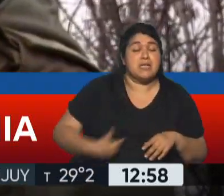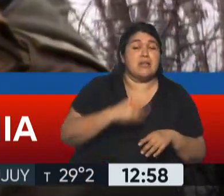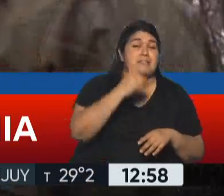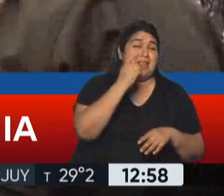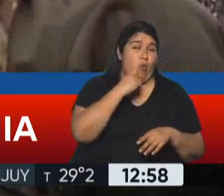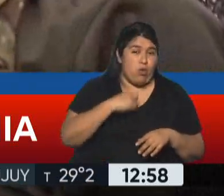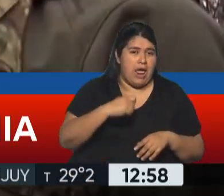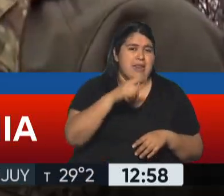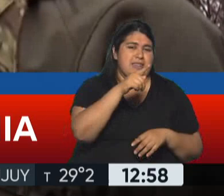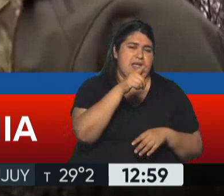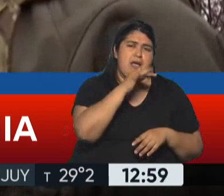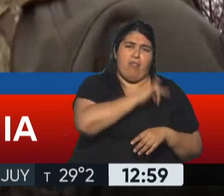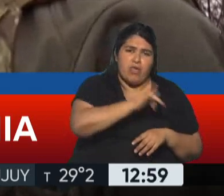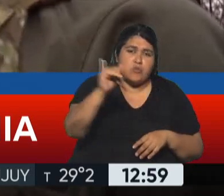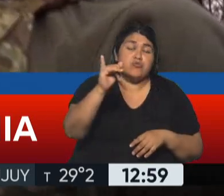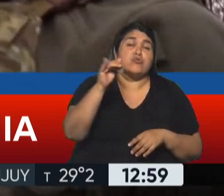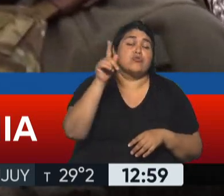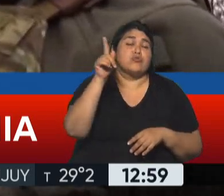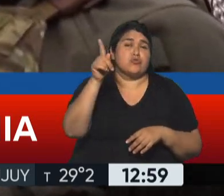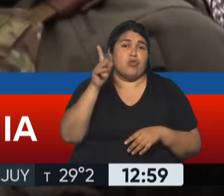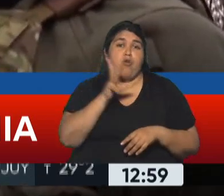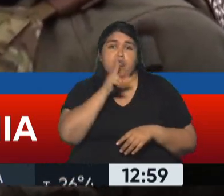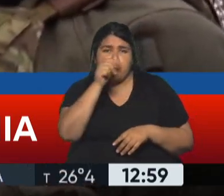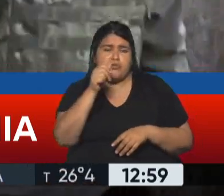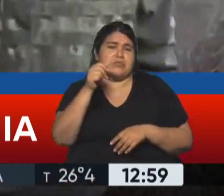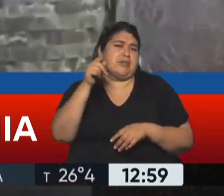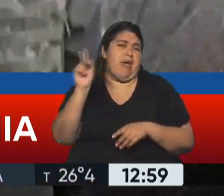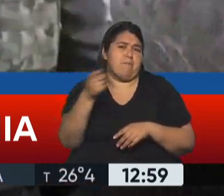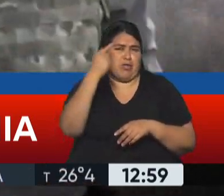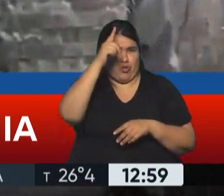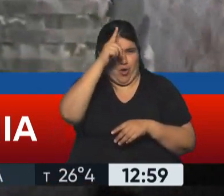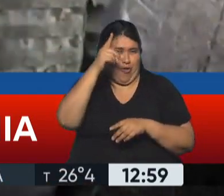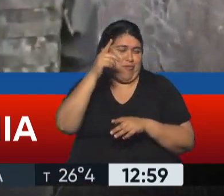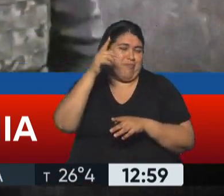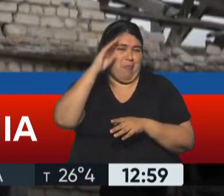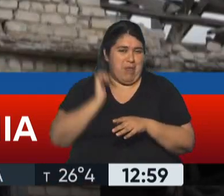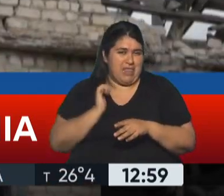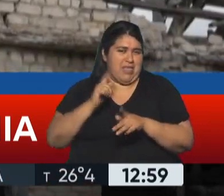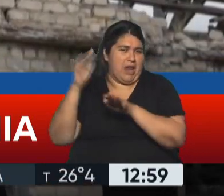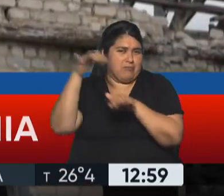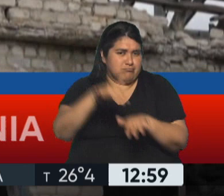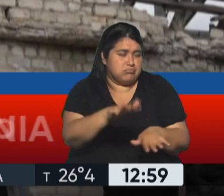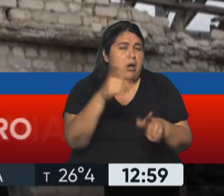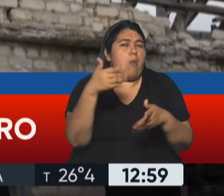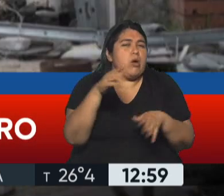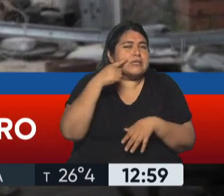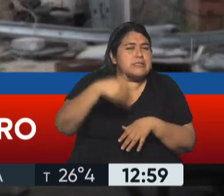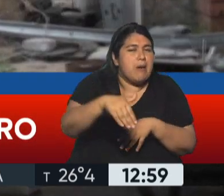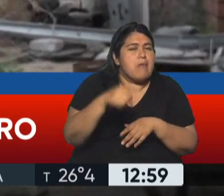Volodymyr Zelensky, denunció que Moscú desplegó soldados en su frontera y manifestó su temor a un posible ataque